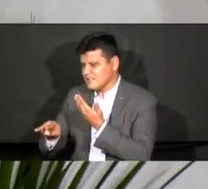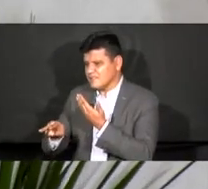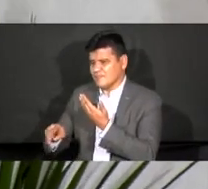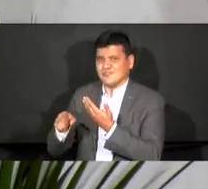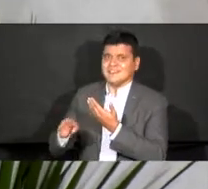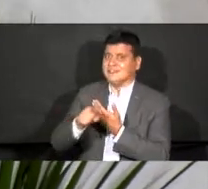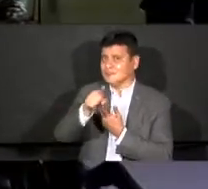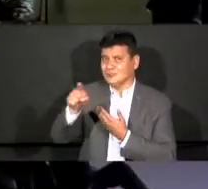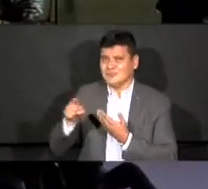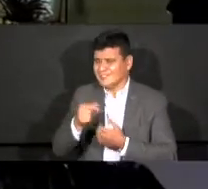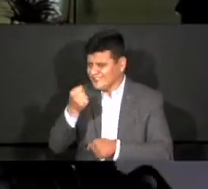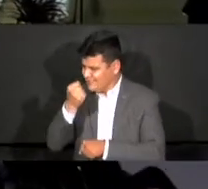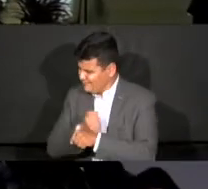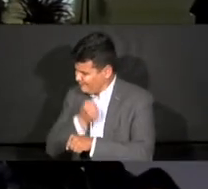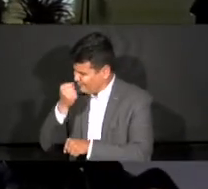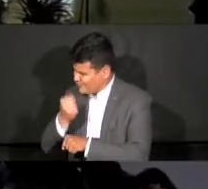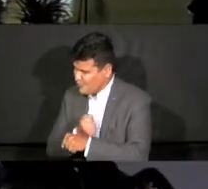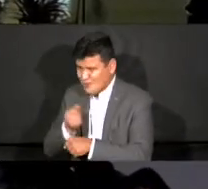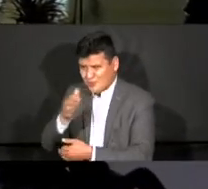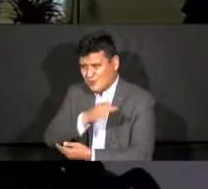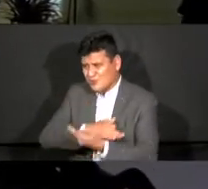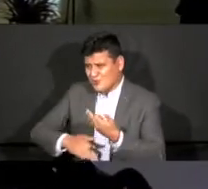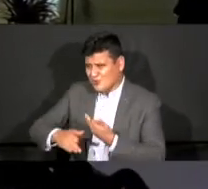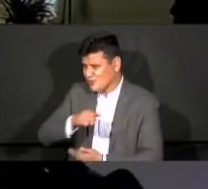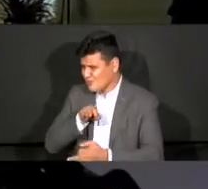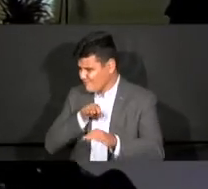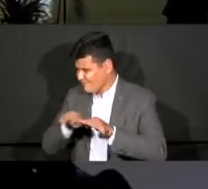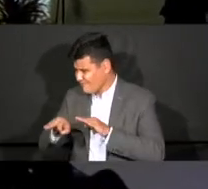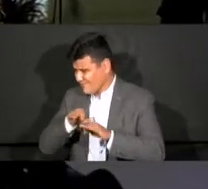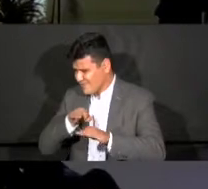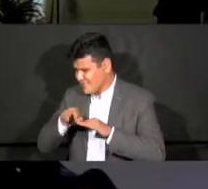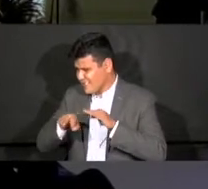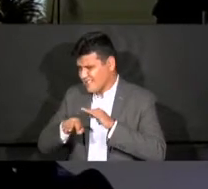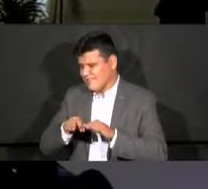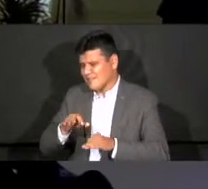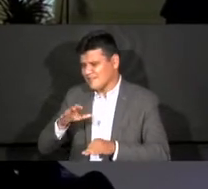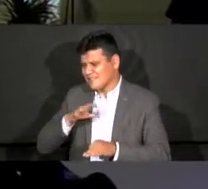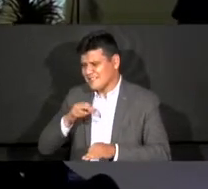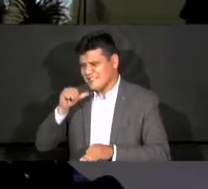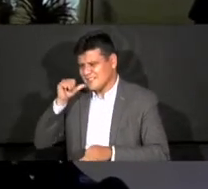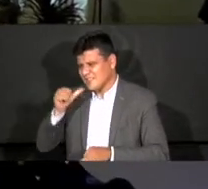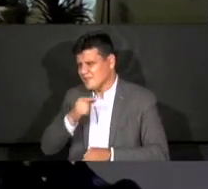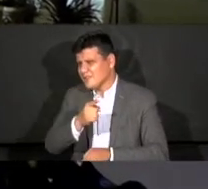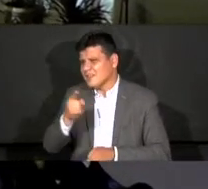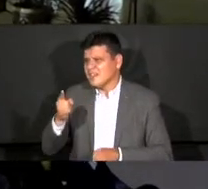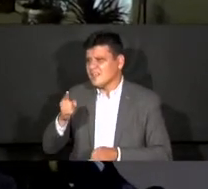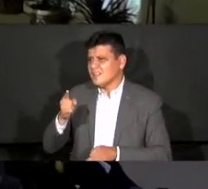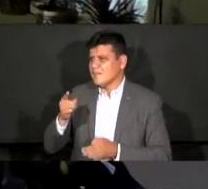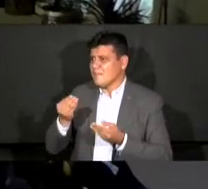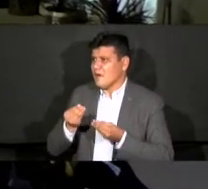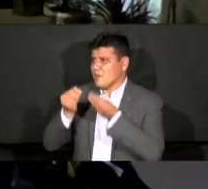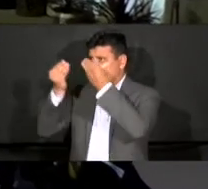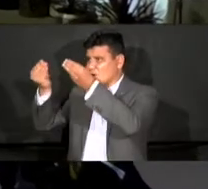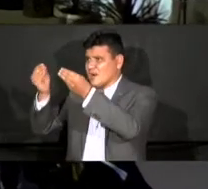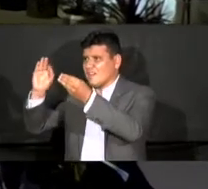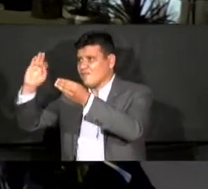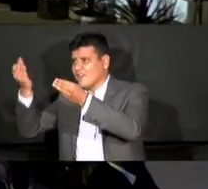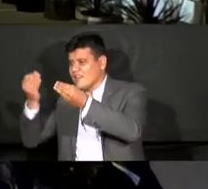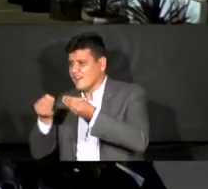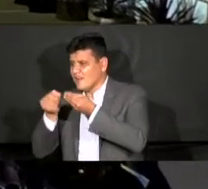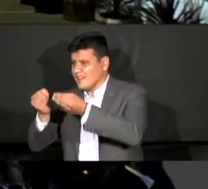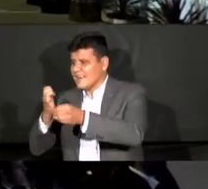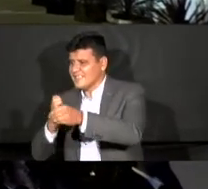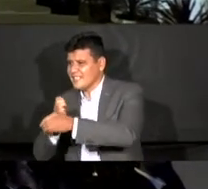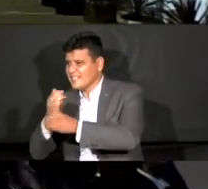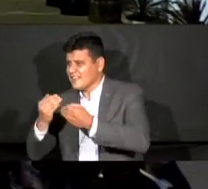cuesta mucho trabajo ganar todos los días para ponerlo en manos de un gobierno federal, estatal y